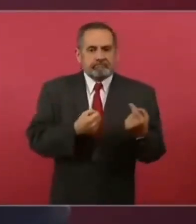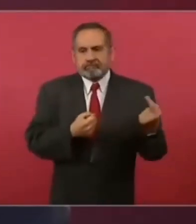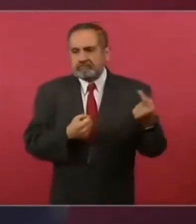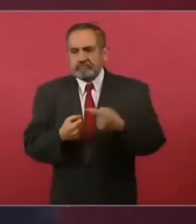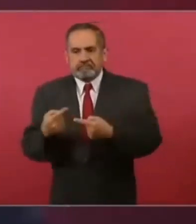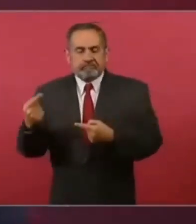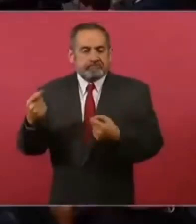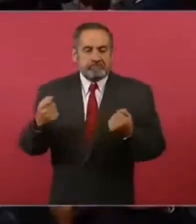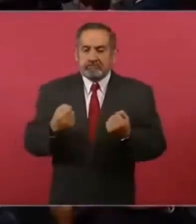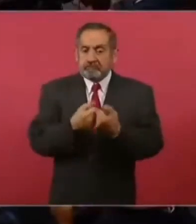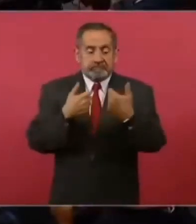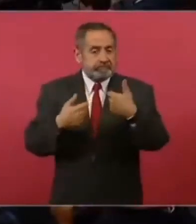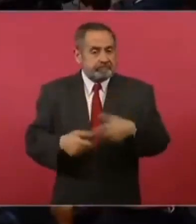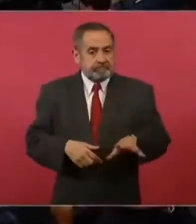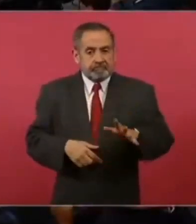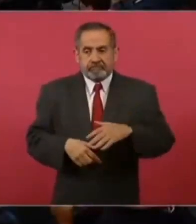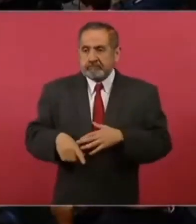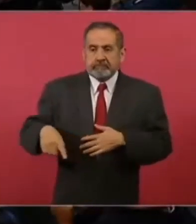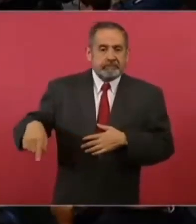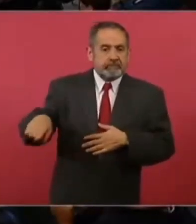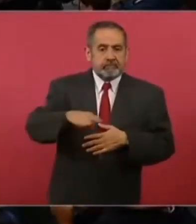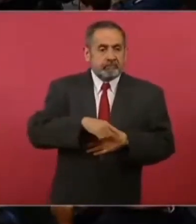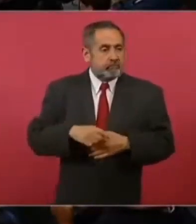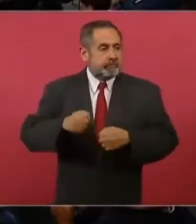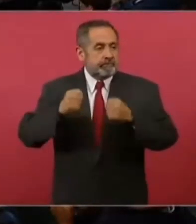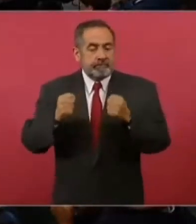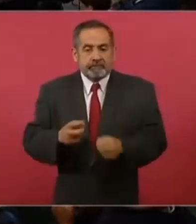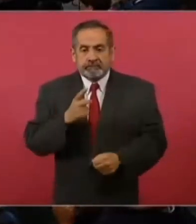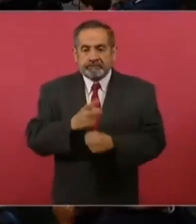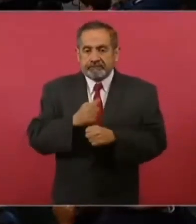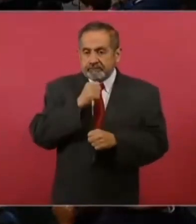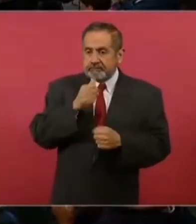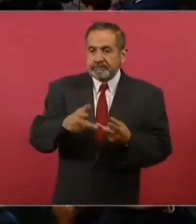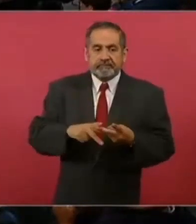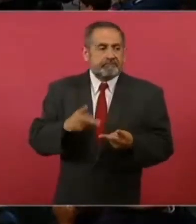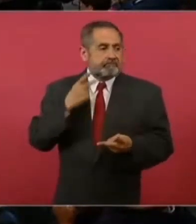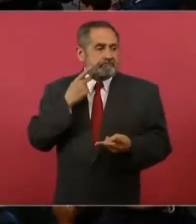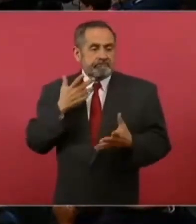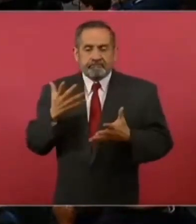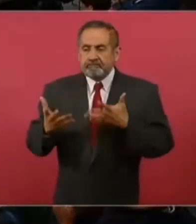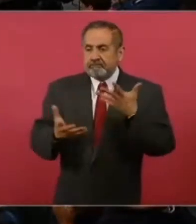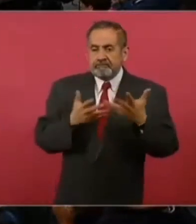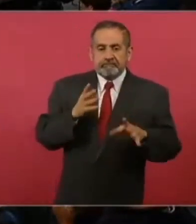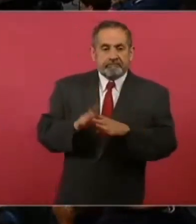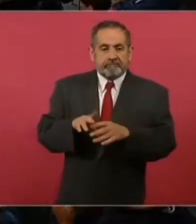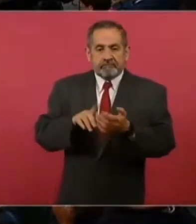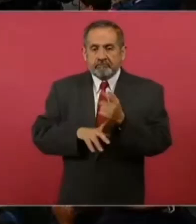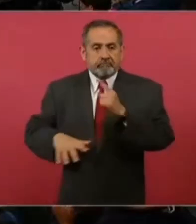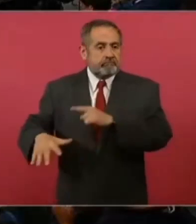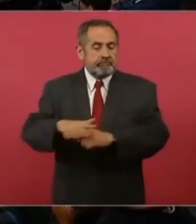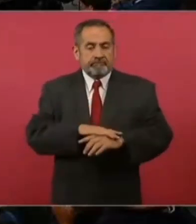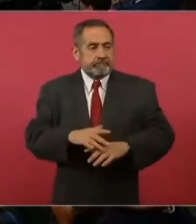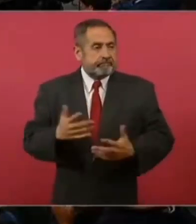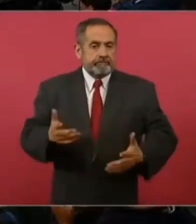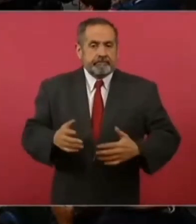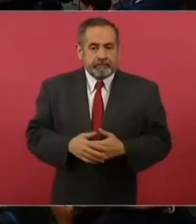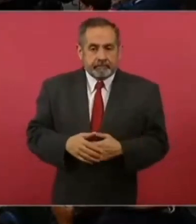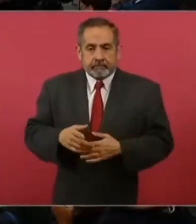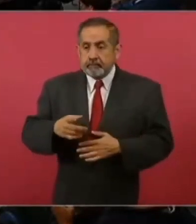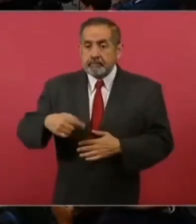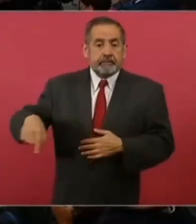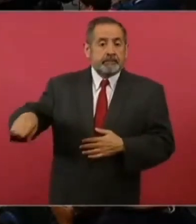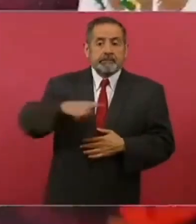y mucha inestabilidad política y social, porque ya la gente no